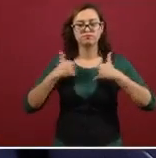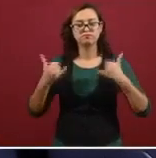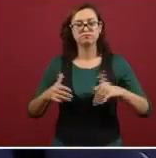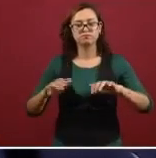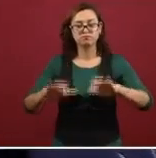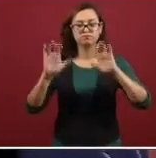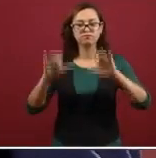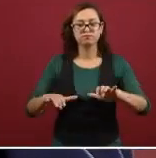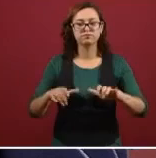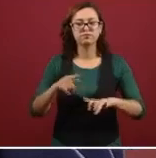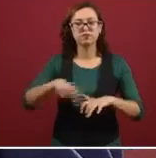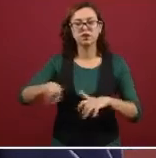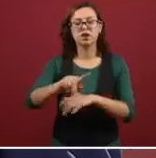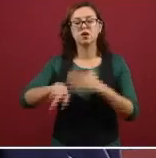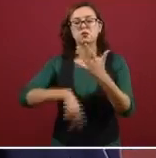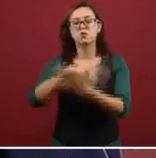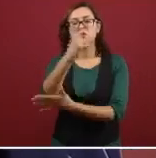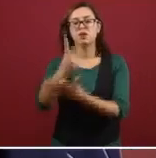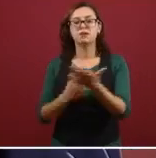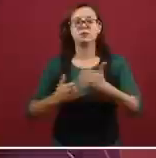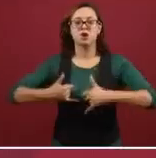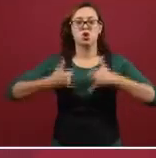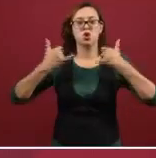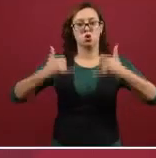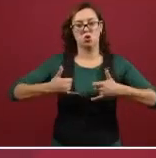del programa Jóvenes Construyendo el Futuro.